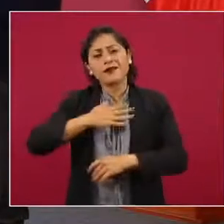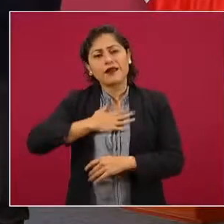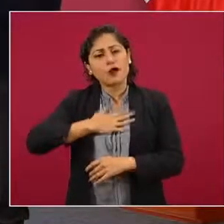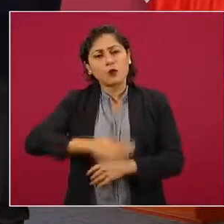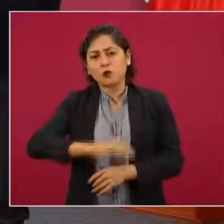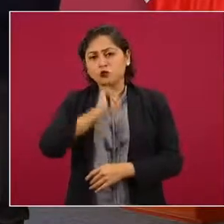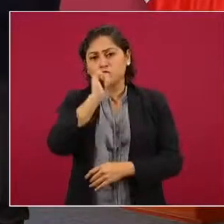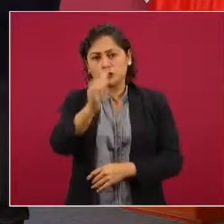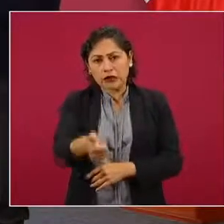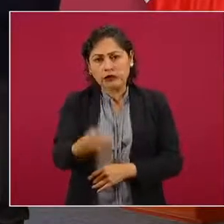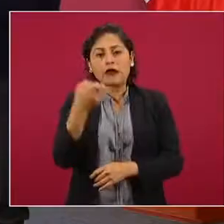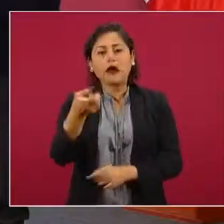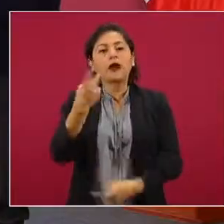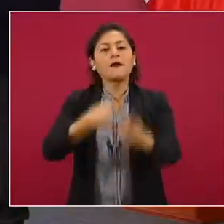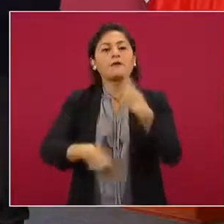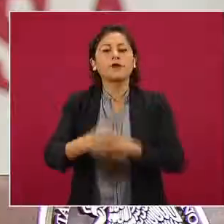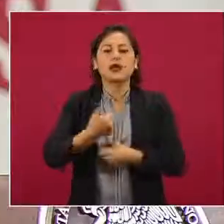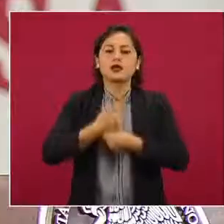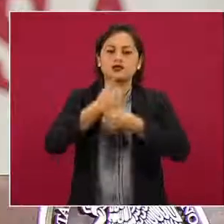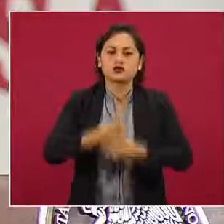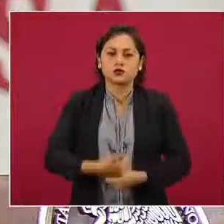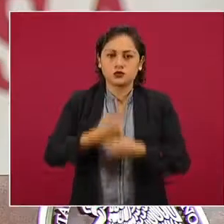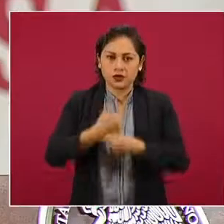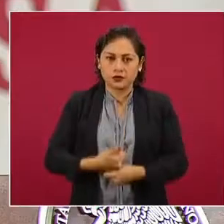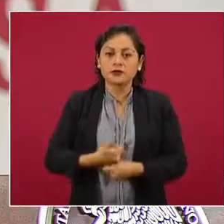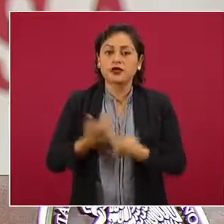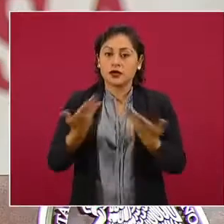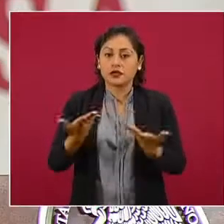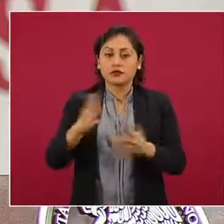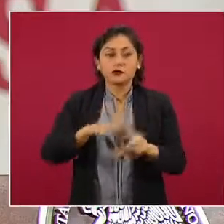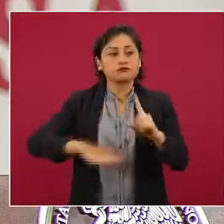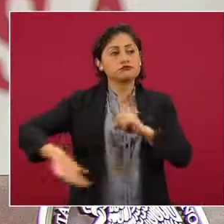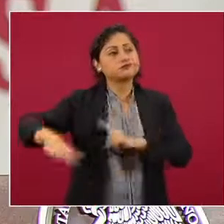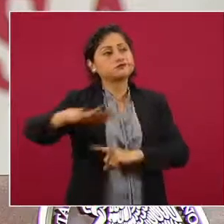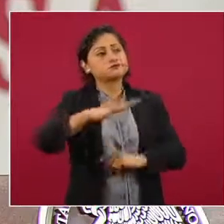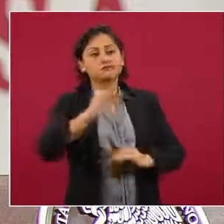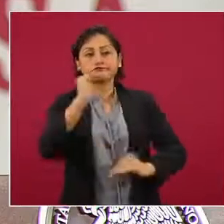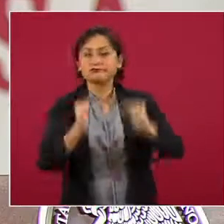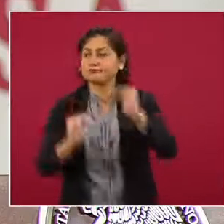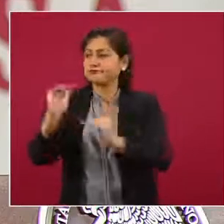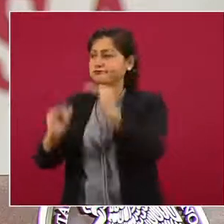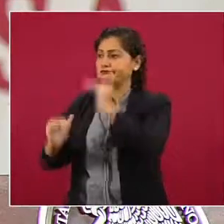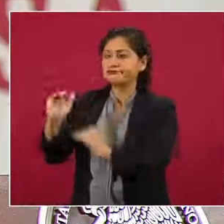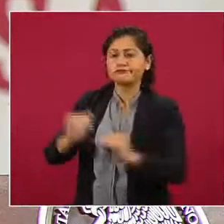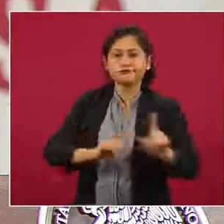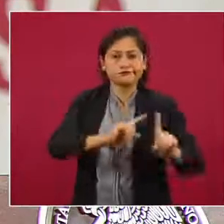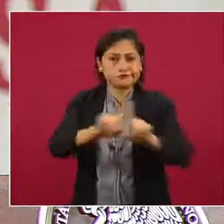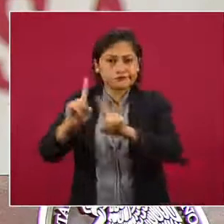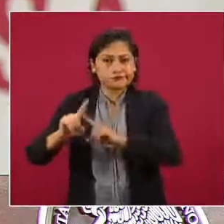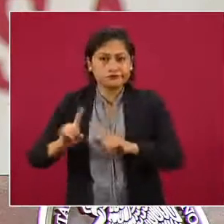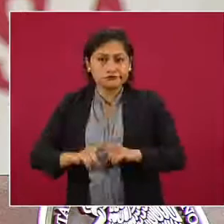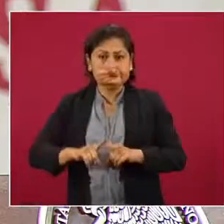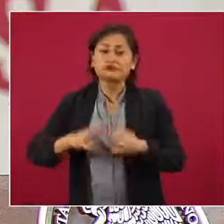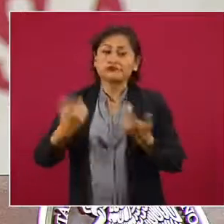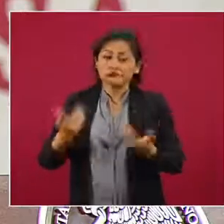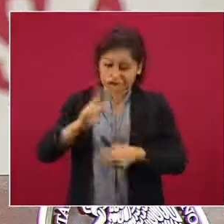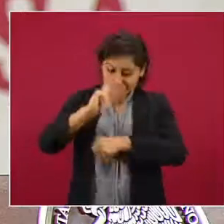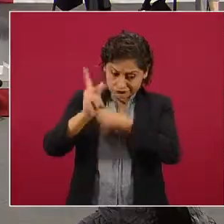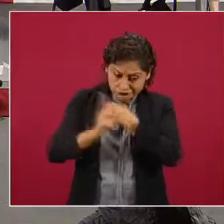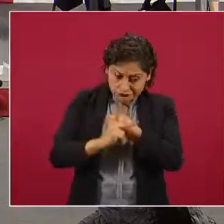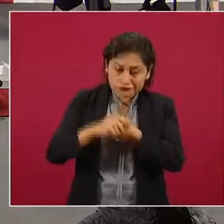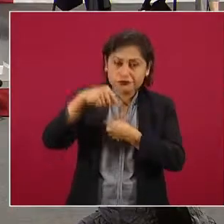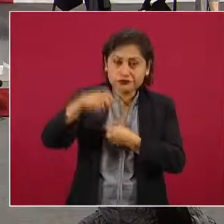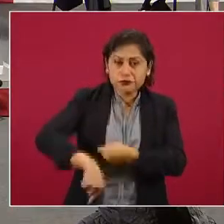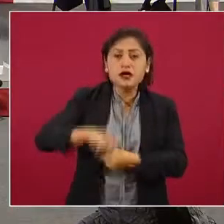genera sufrimiento. Ante el abismo de las desigualdades de toda clase que imperan en el país y en el